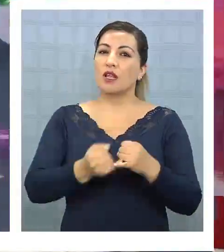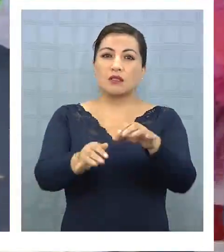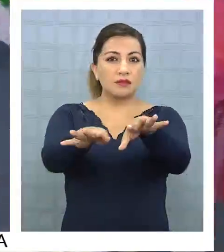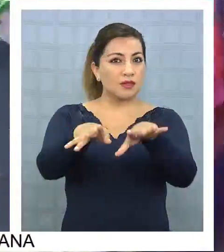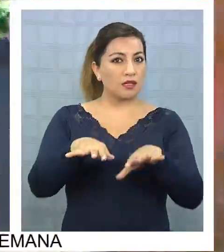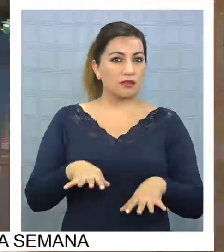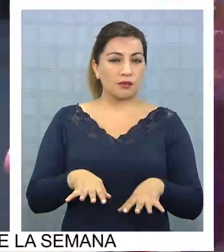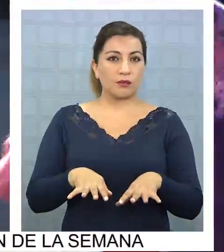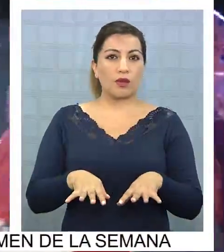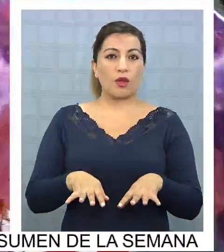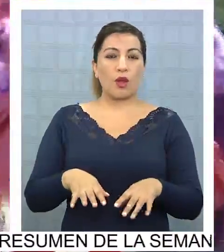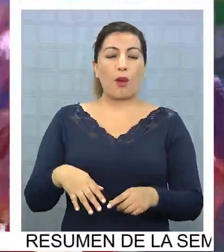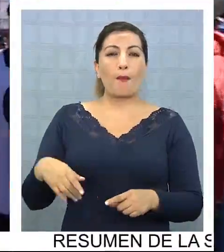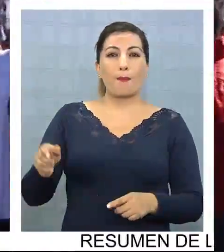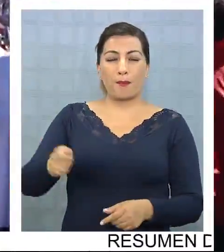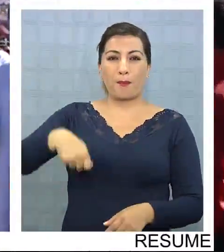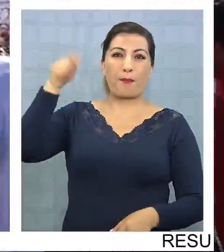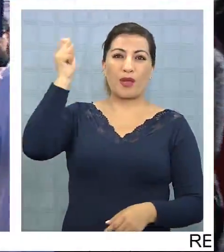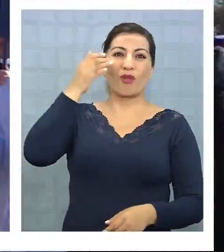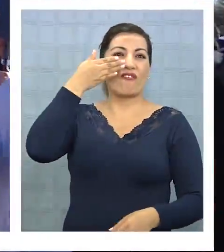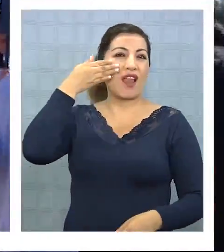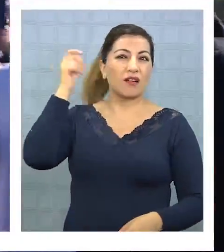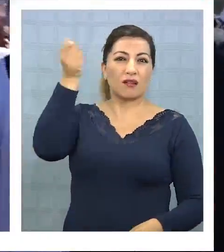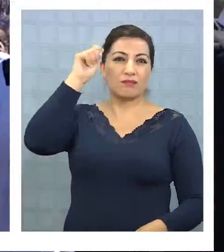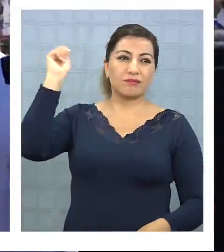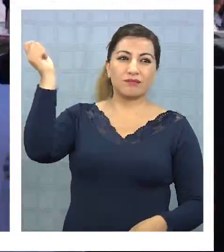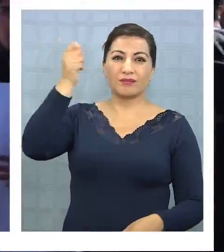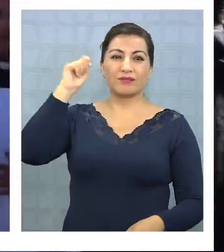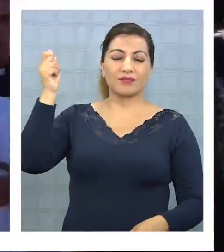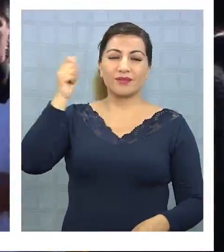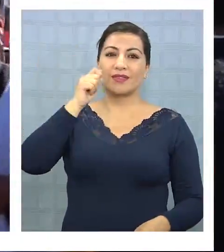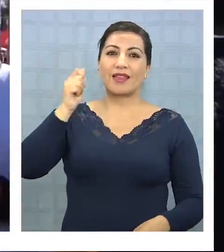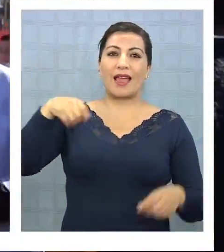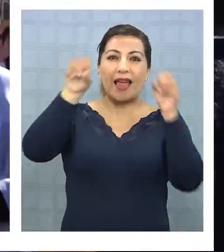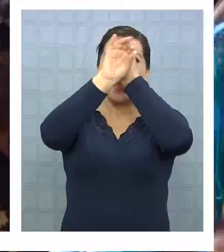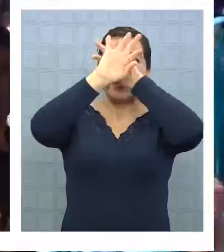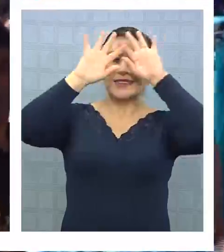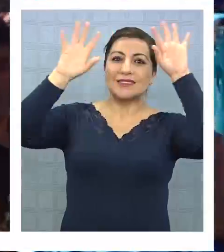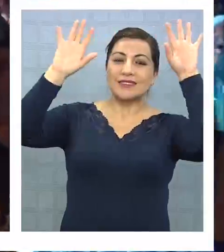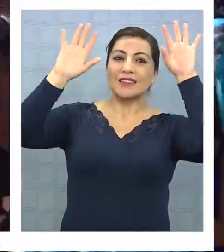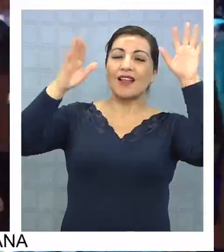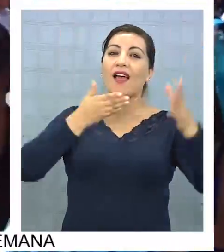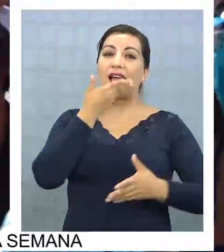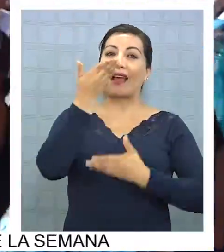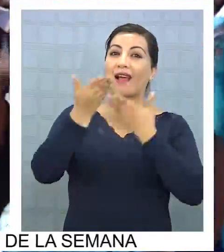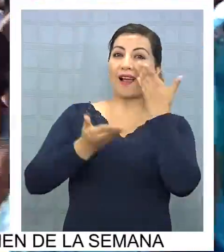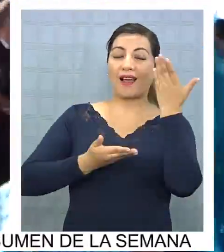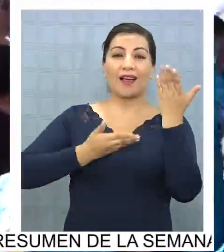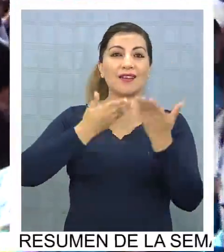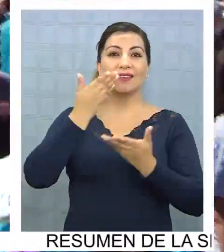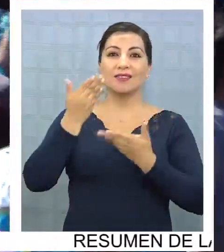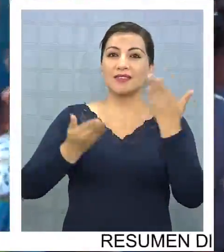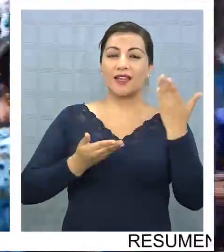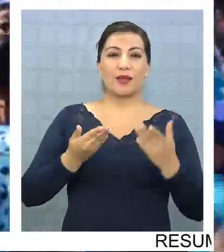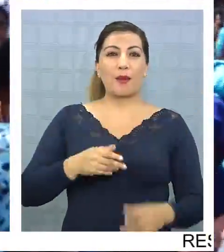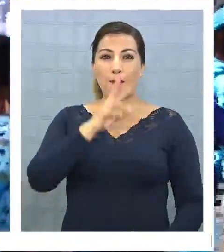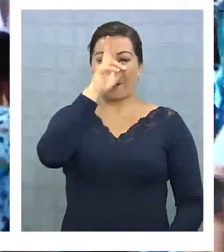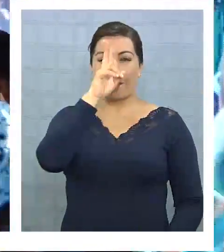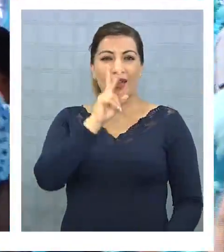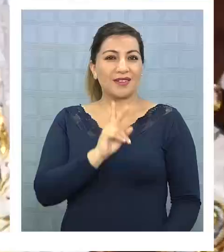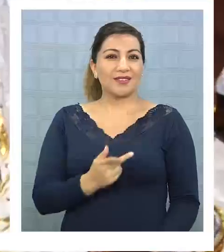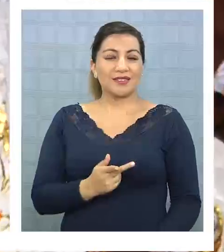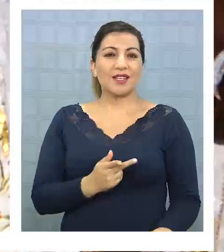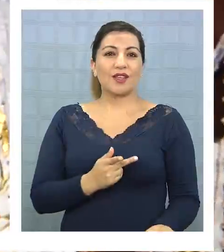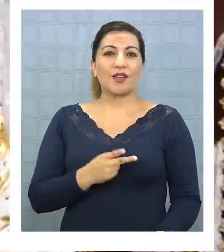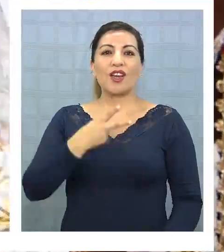que los pañuelos blancos de los feligreses adornaron el cielo entonando la canción que se ha transformado en un verdadero